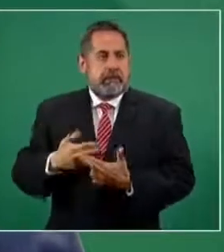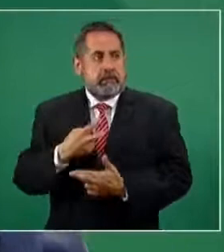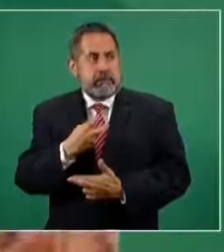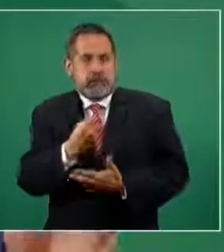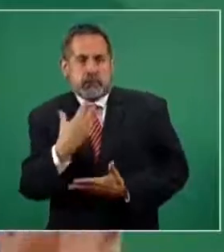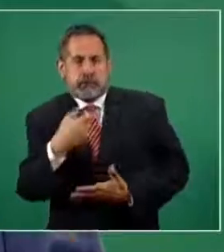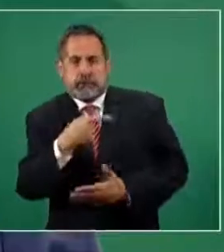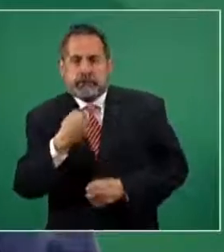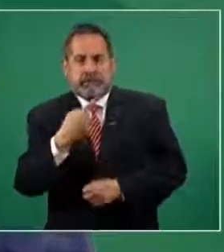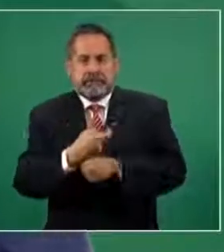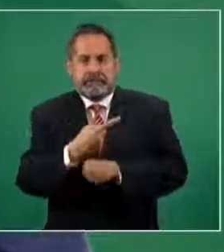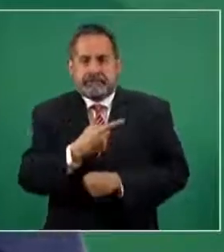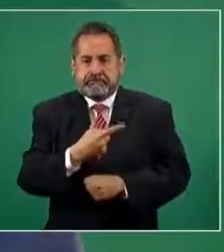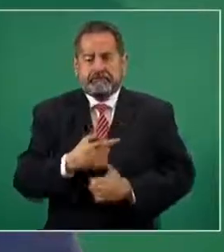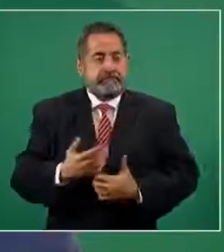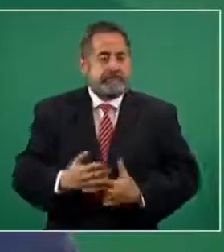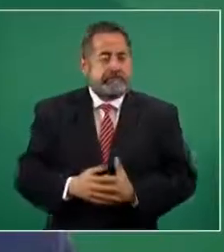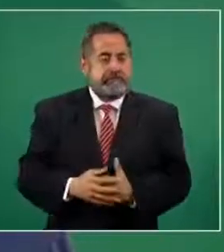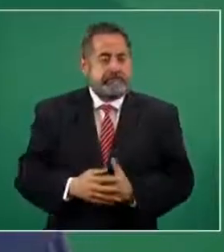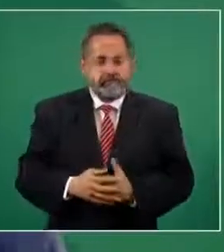Para tener una idea,